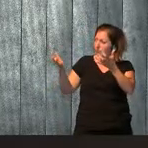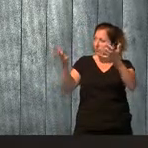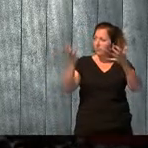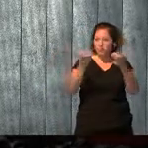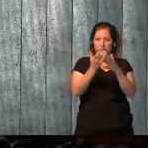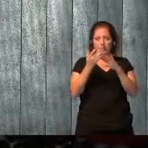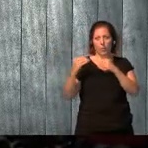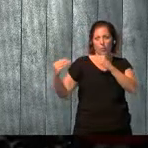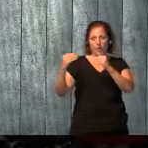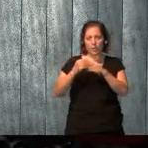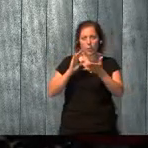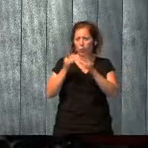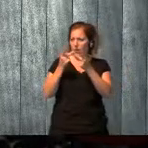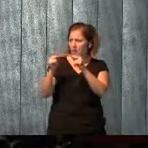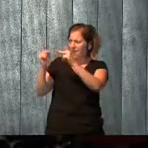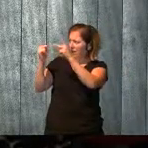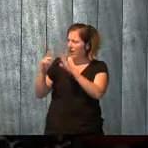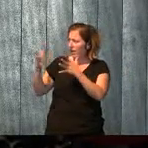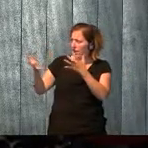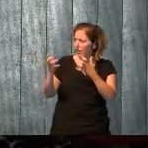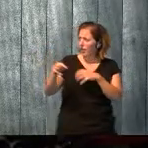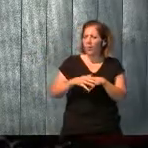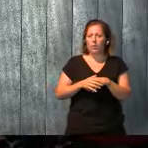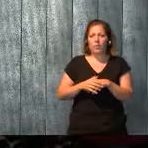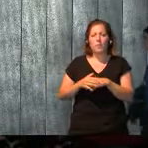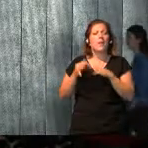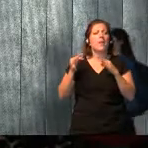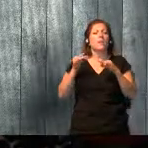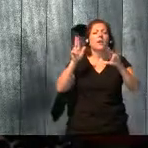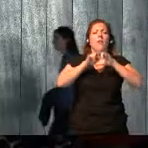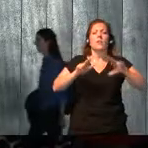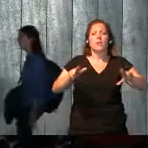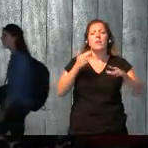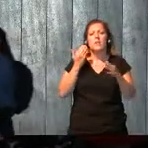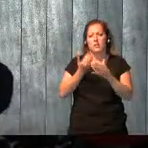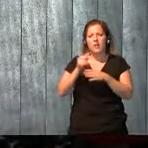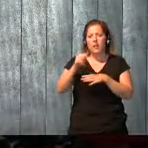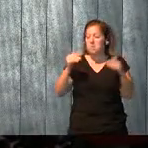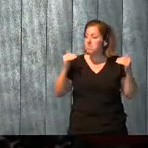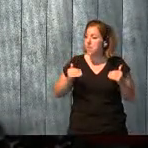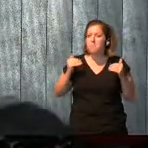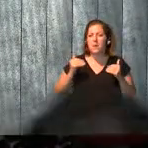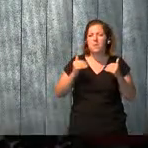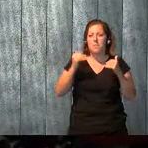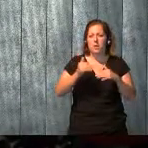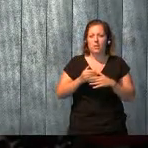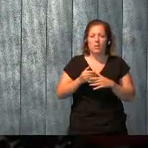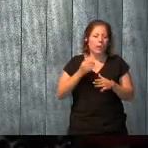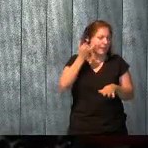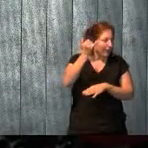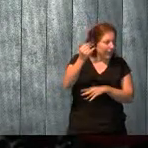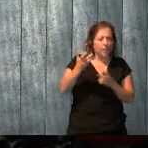país. Y a nivel internacional, igual, por ejemplo, el concepto que decía el ministro